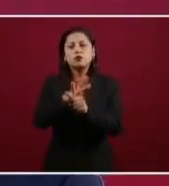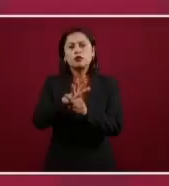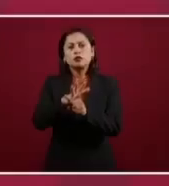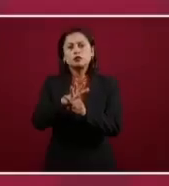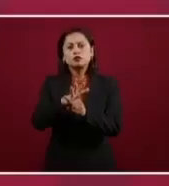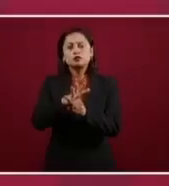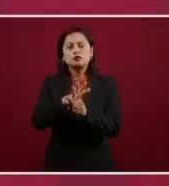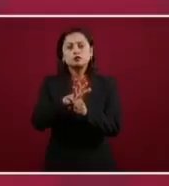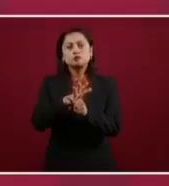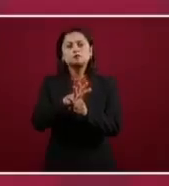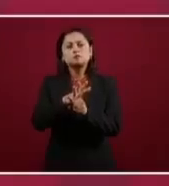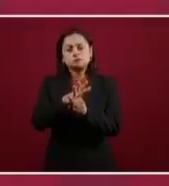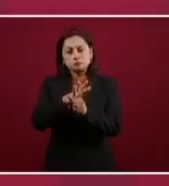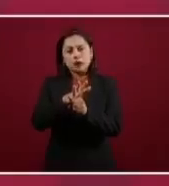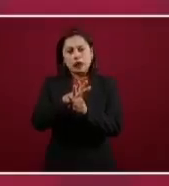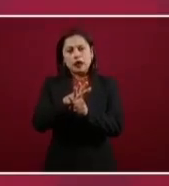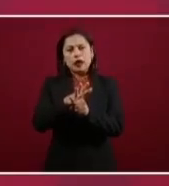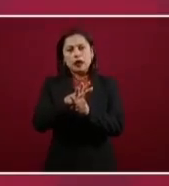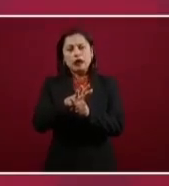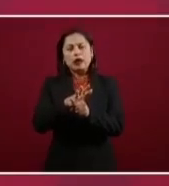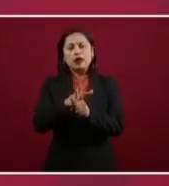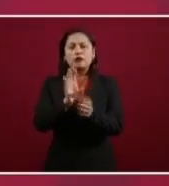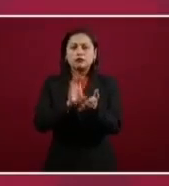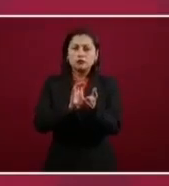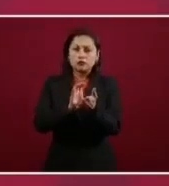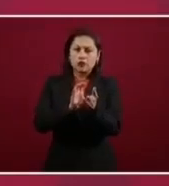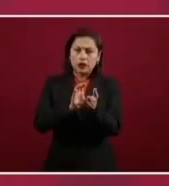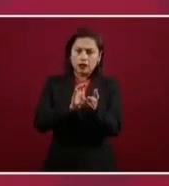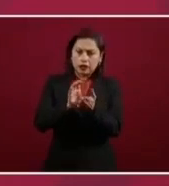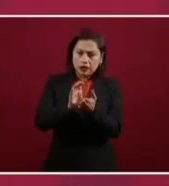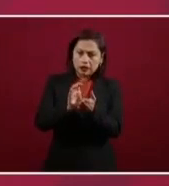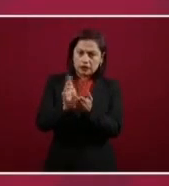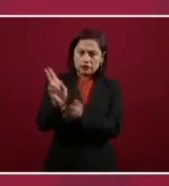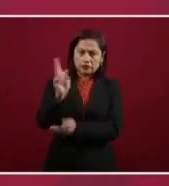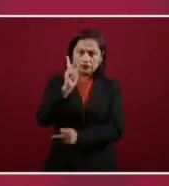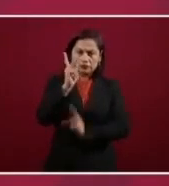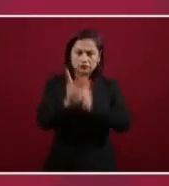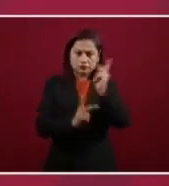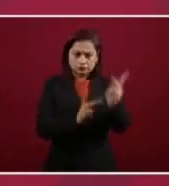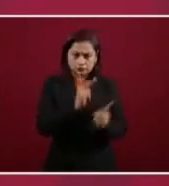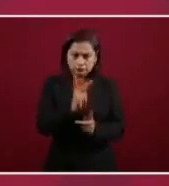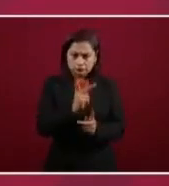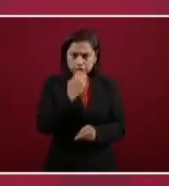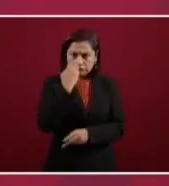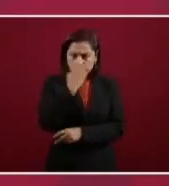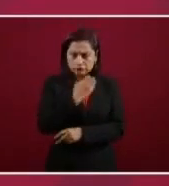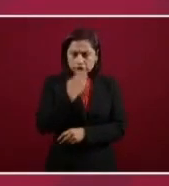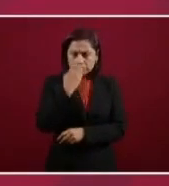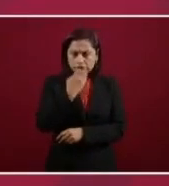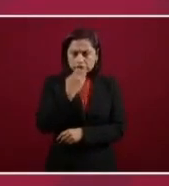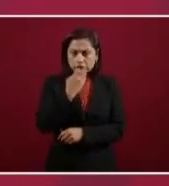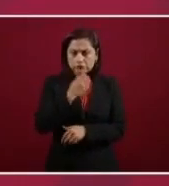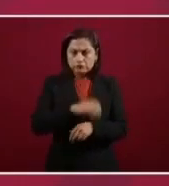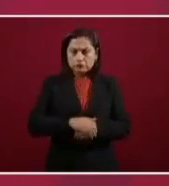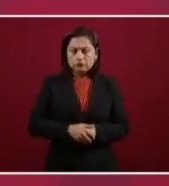solicitaron los créditos porque fue con